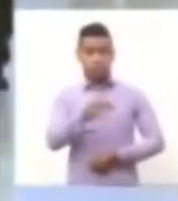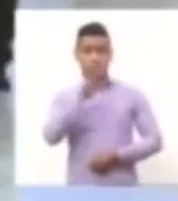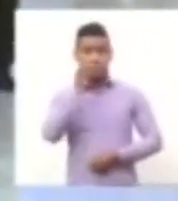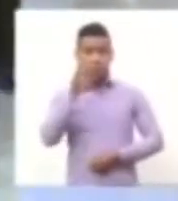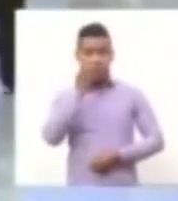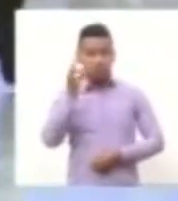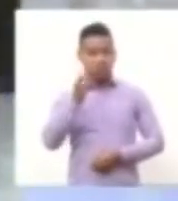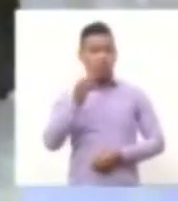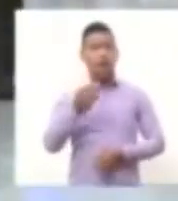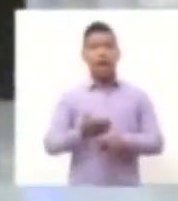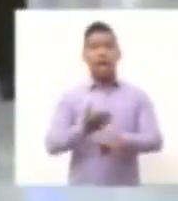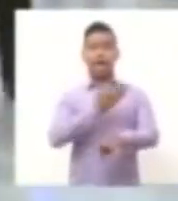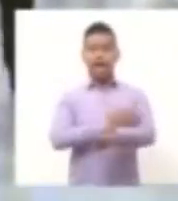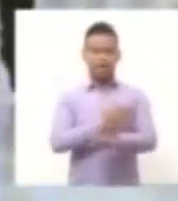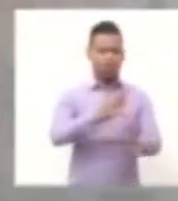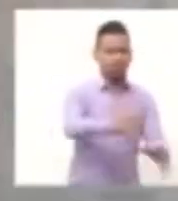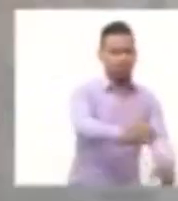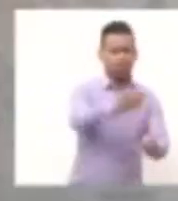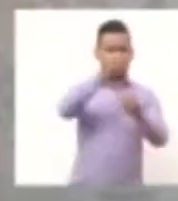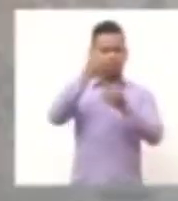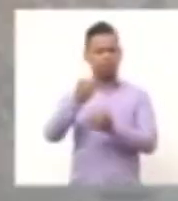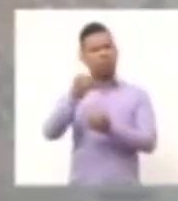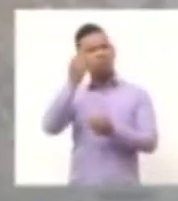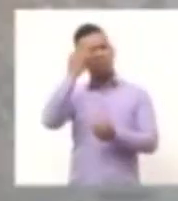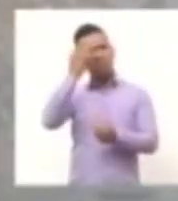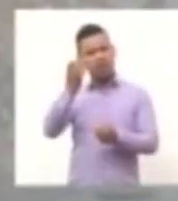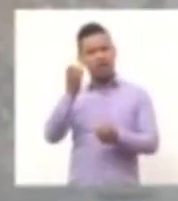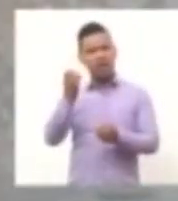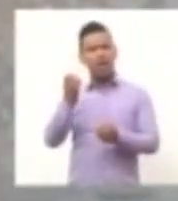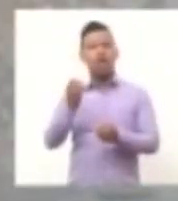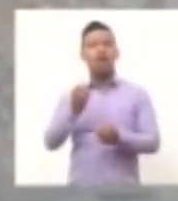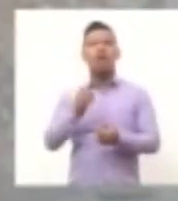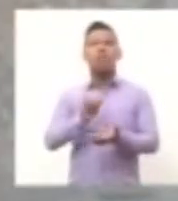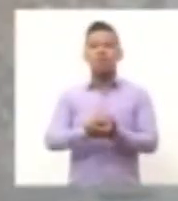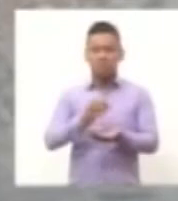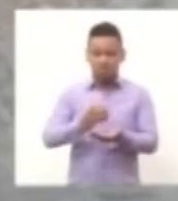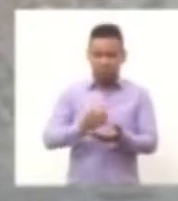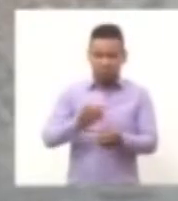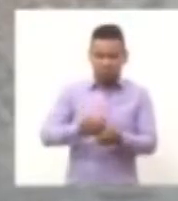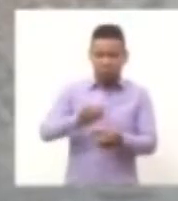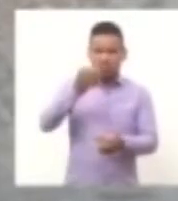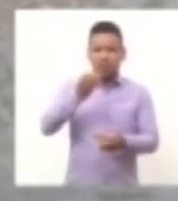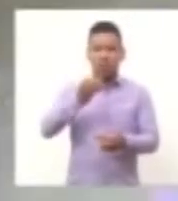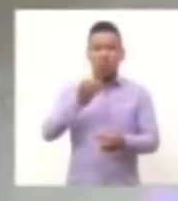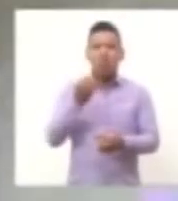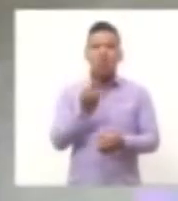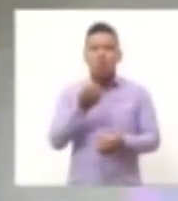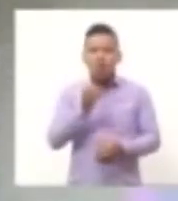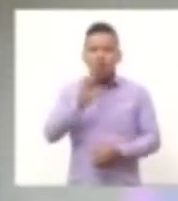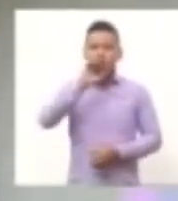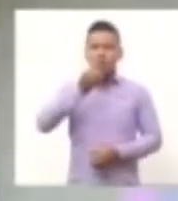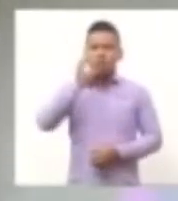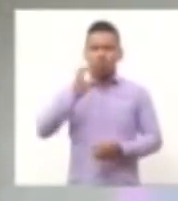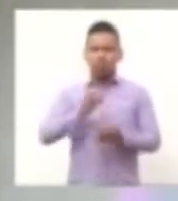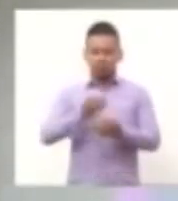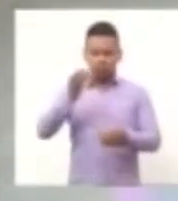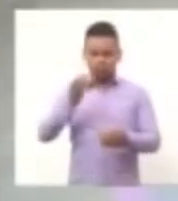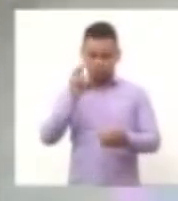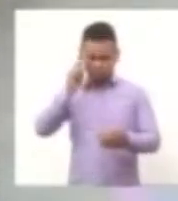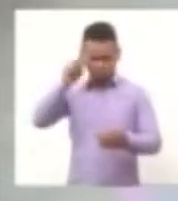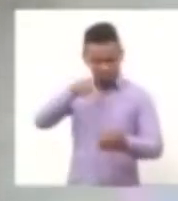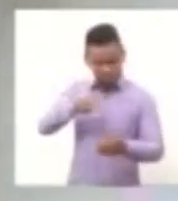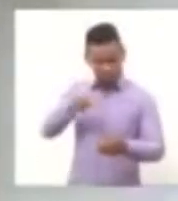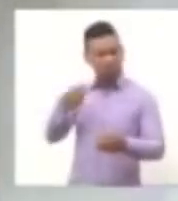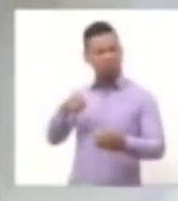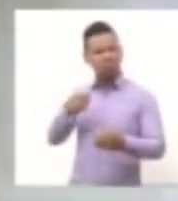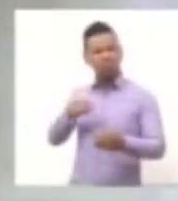detenido en el aeropuerto Rafael Núñez al encontrársele en varios envases Tetra Pak, una extraña sustancia con características similares a la escopolamina